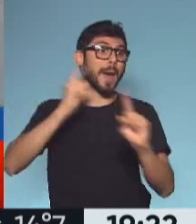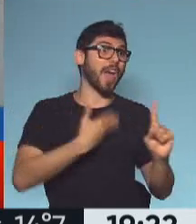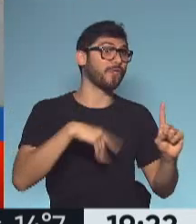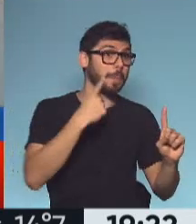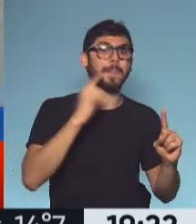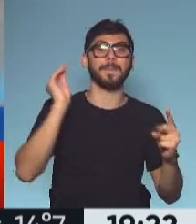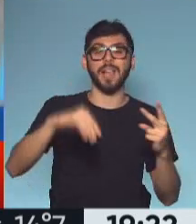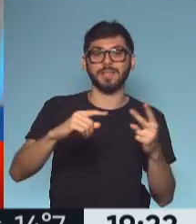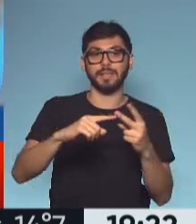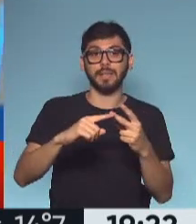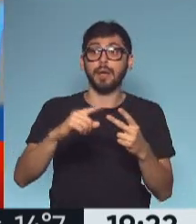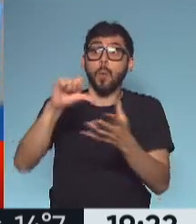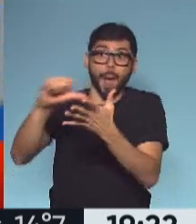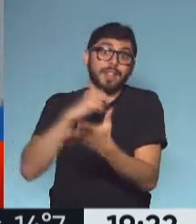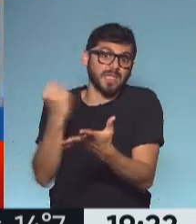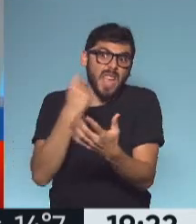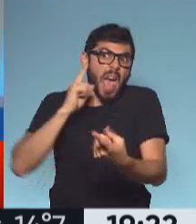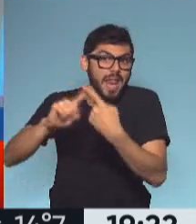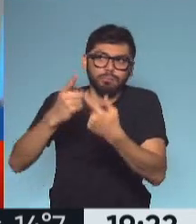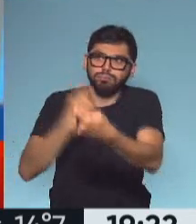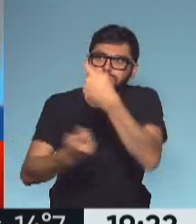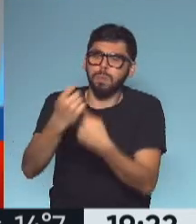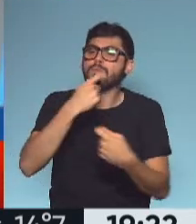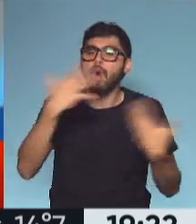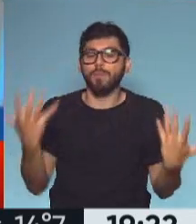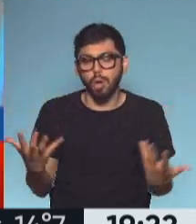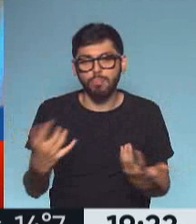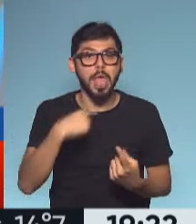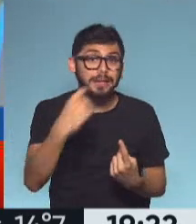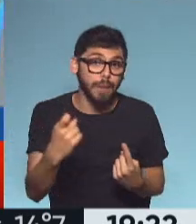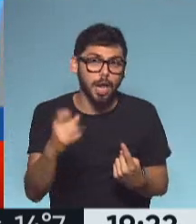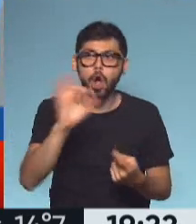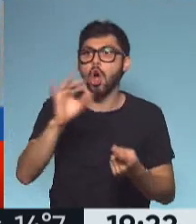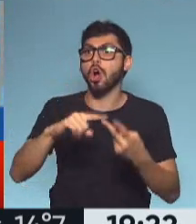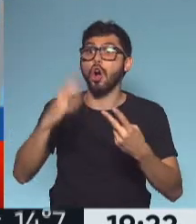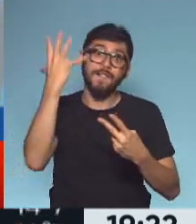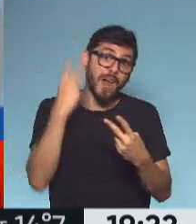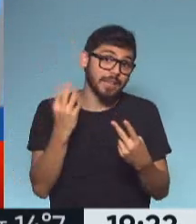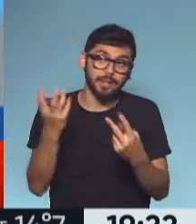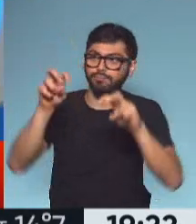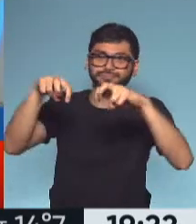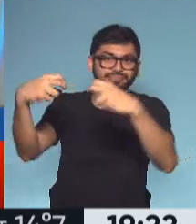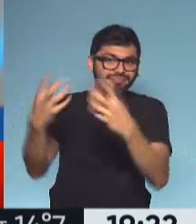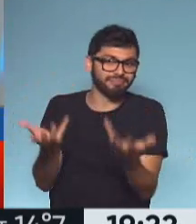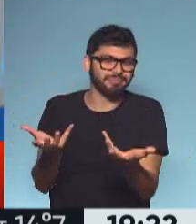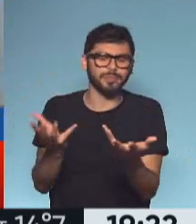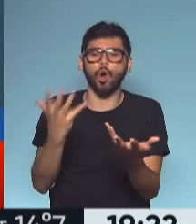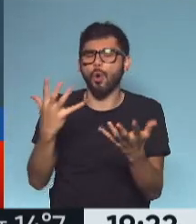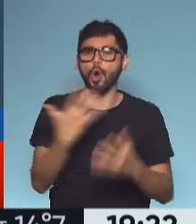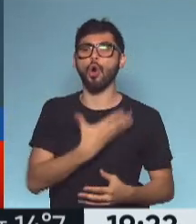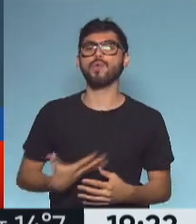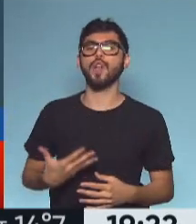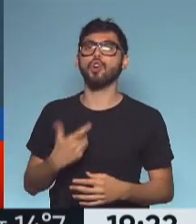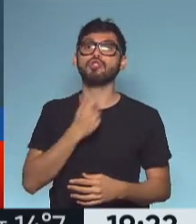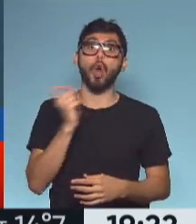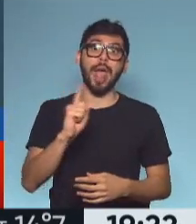con los que luego uno quiere generar vínculos comerciales fuertes, como por ejemplo puede ser España o puede ser Francia. Claramente que la intención del gobierno no es